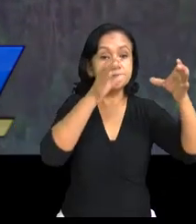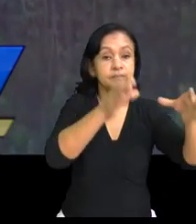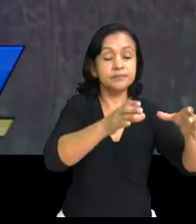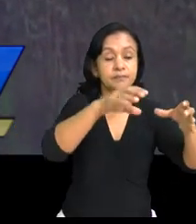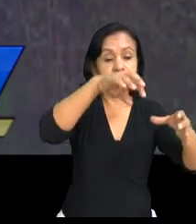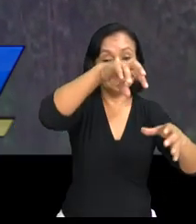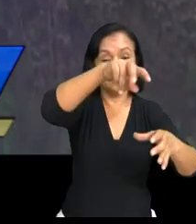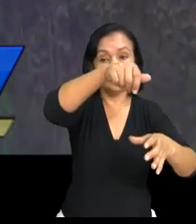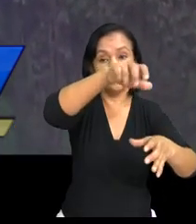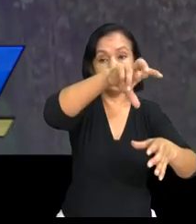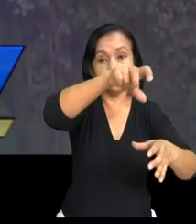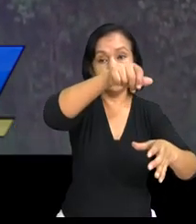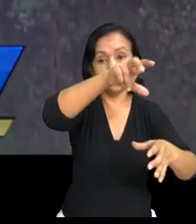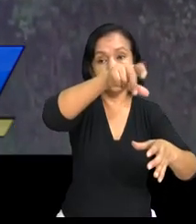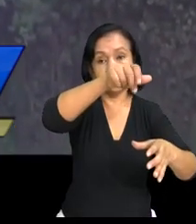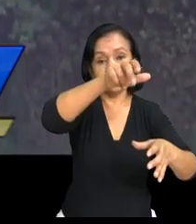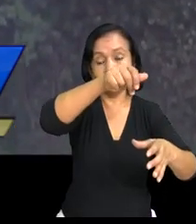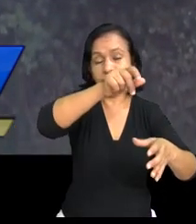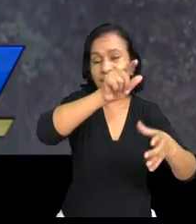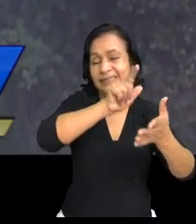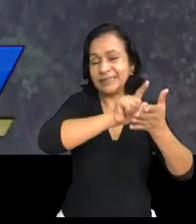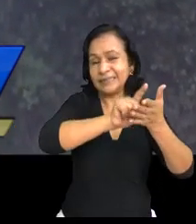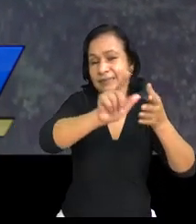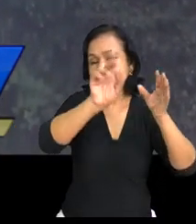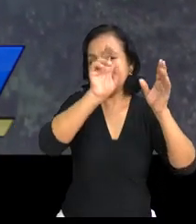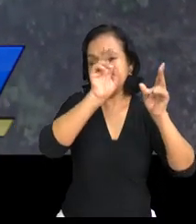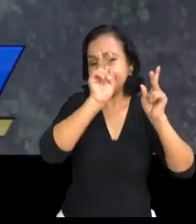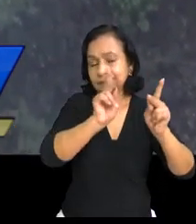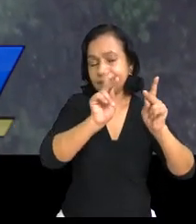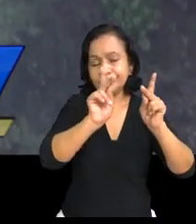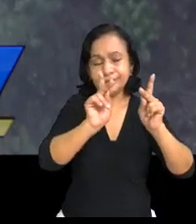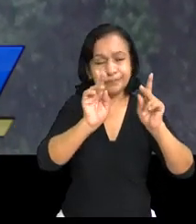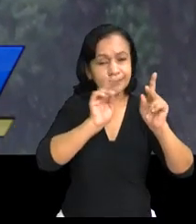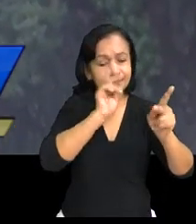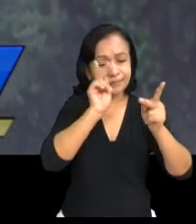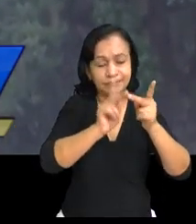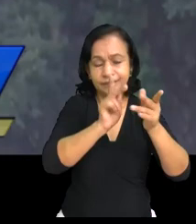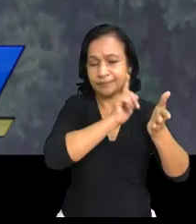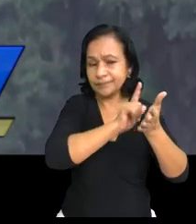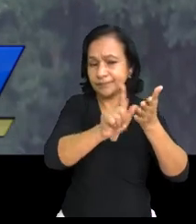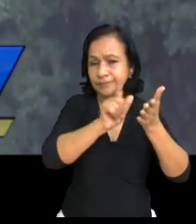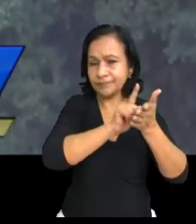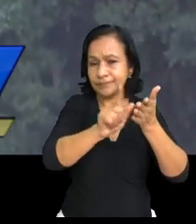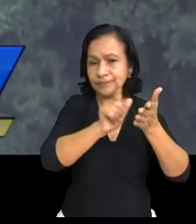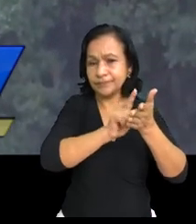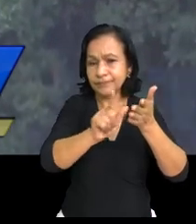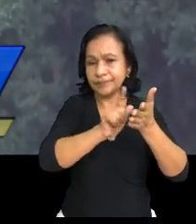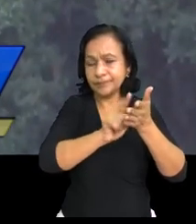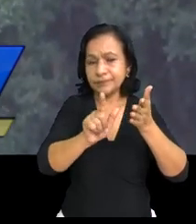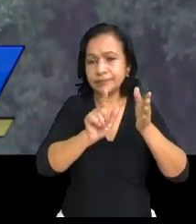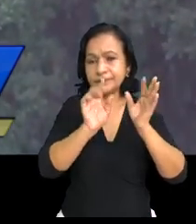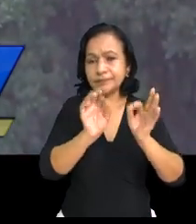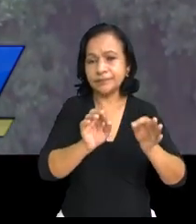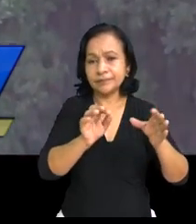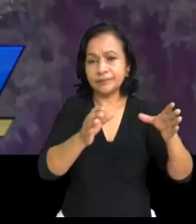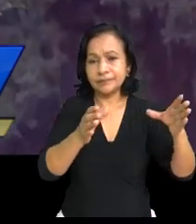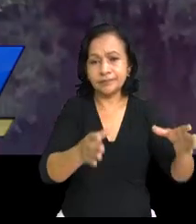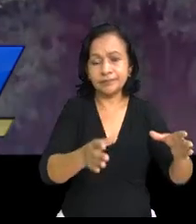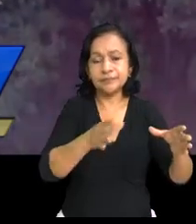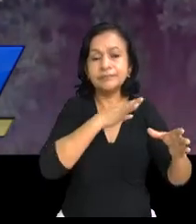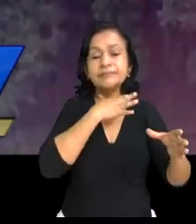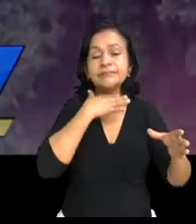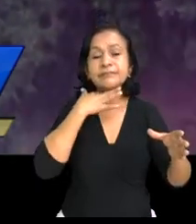abrir la llave y el agua viene perfecta, clara, potable, hasta sabrosa viene que el agua, pero la ponen en un balde